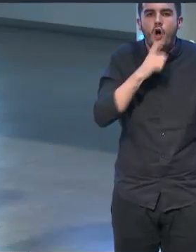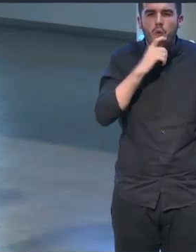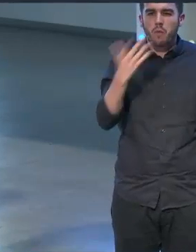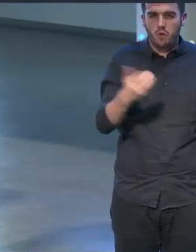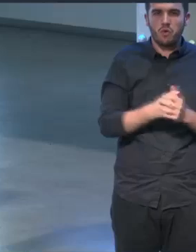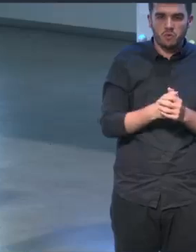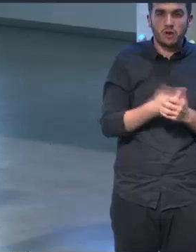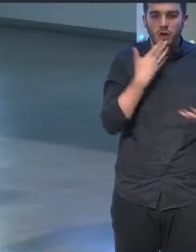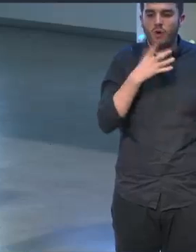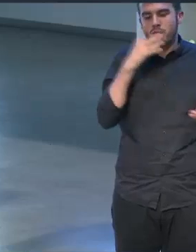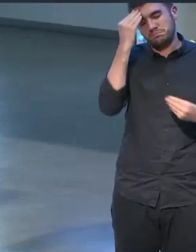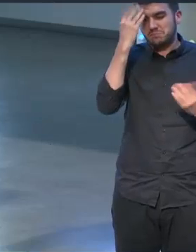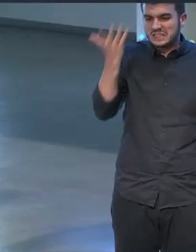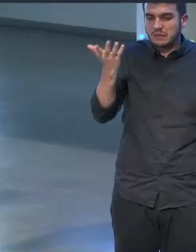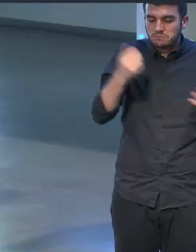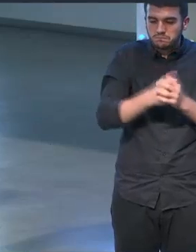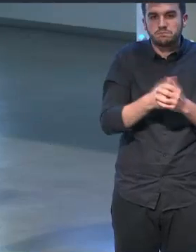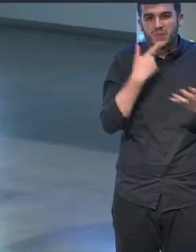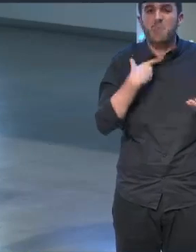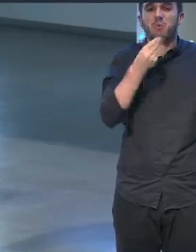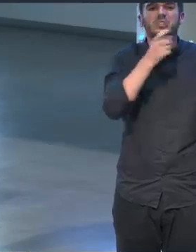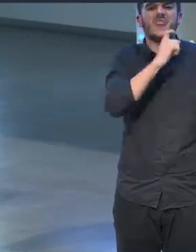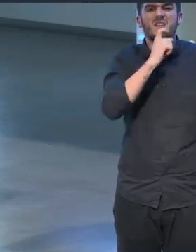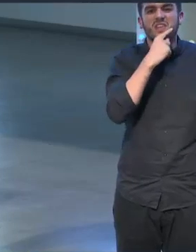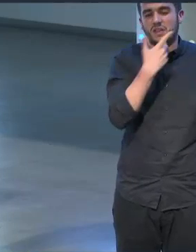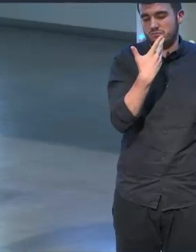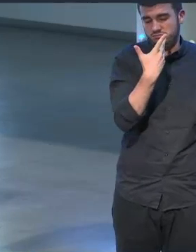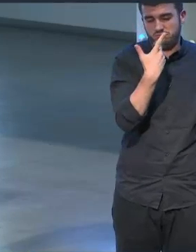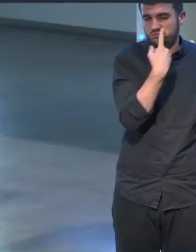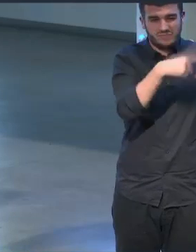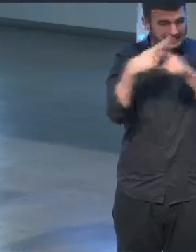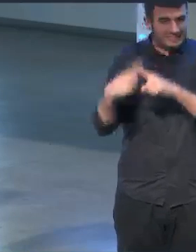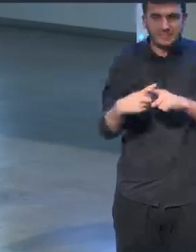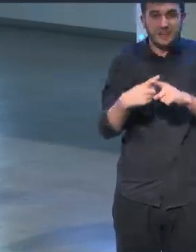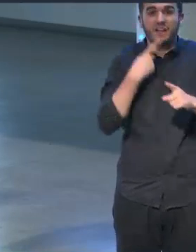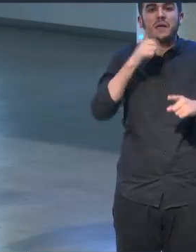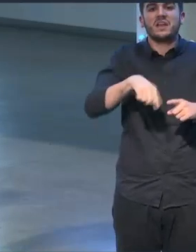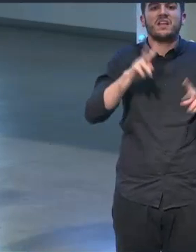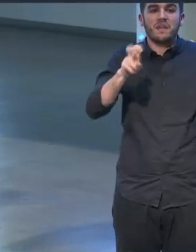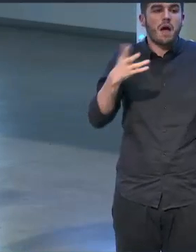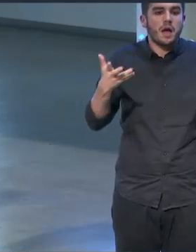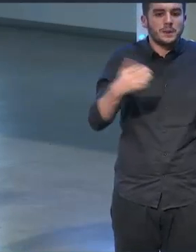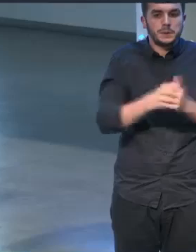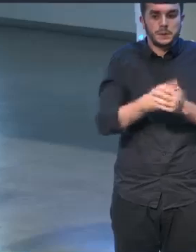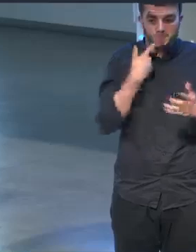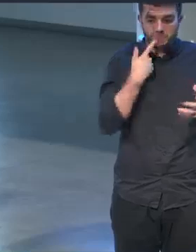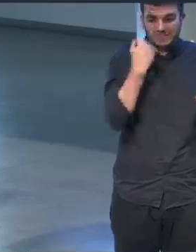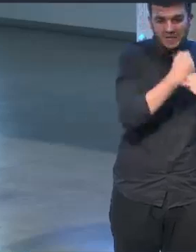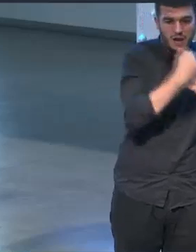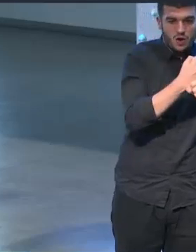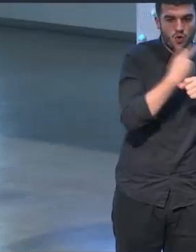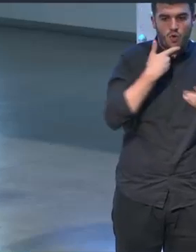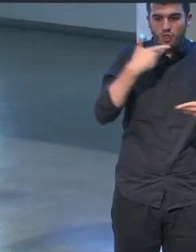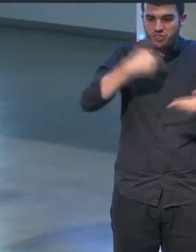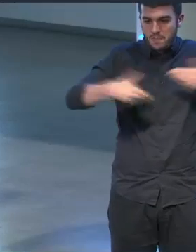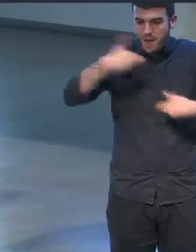se anticipa que hay muchas dificultades a la hora de poder conciliar el trabajo, las